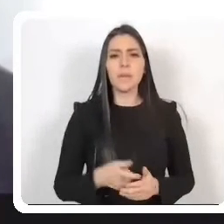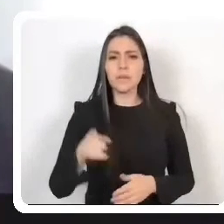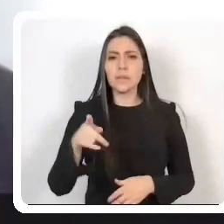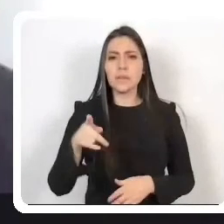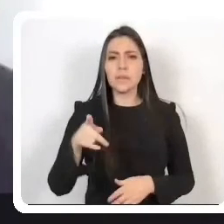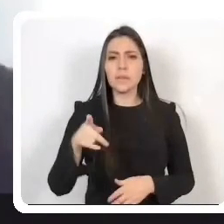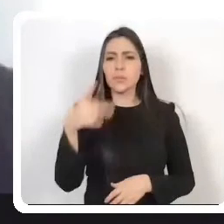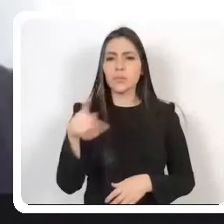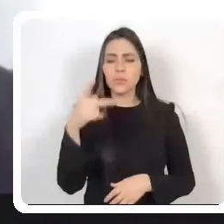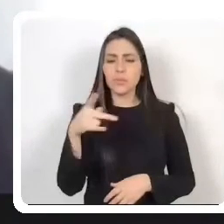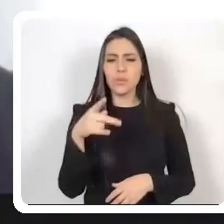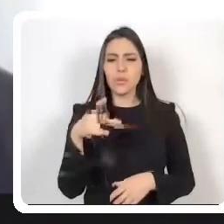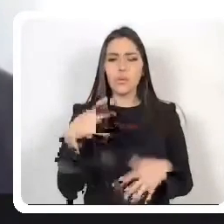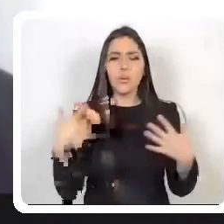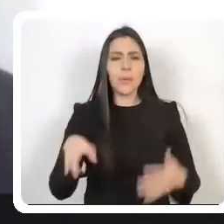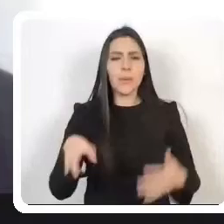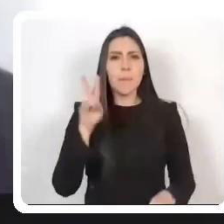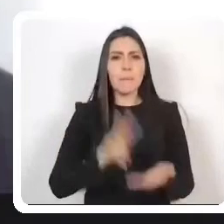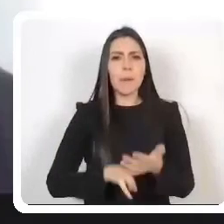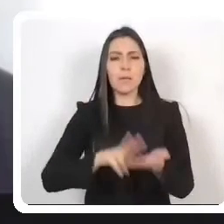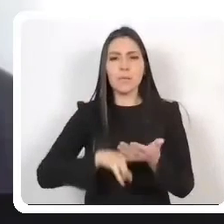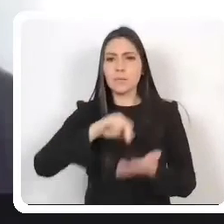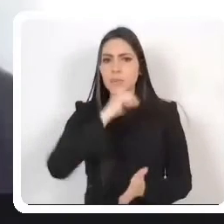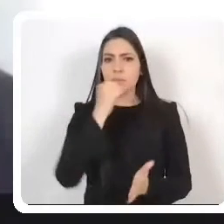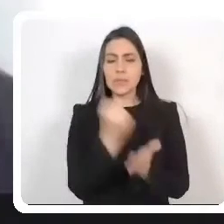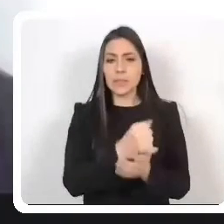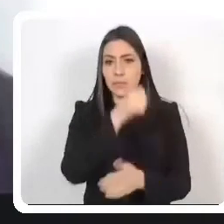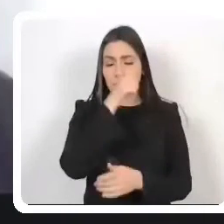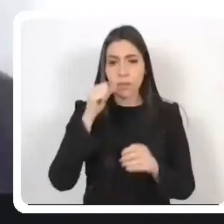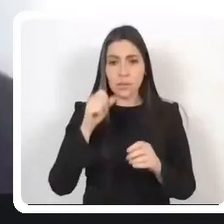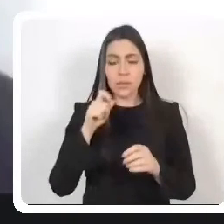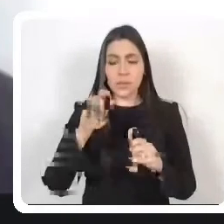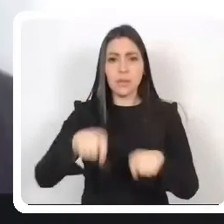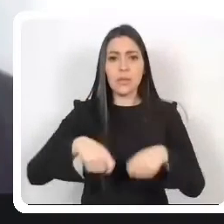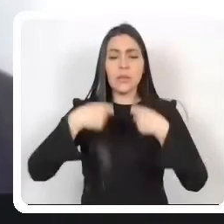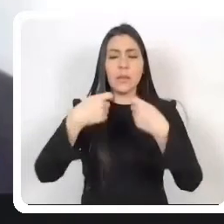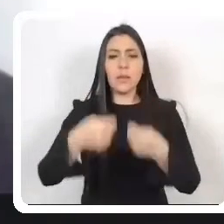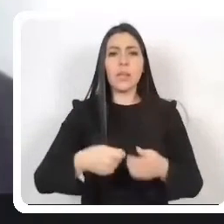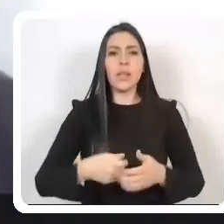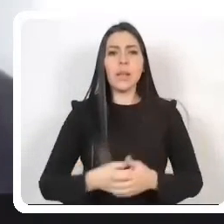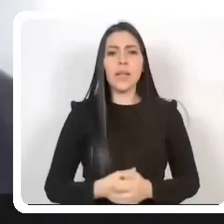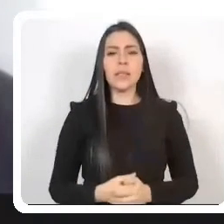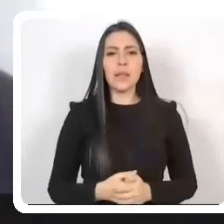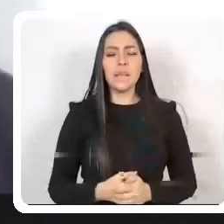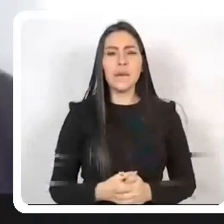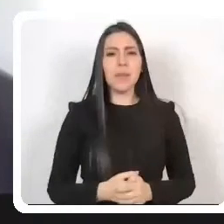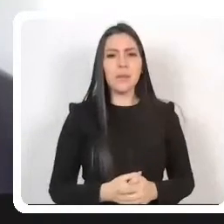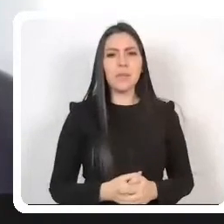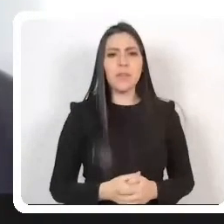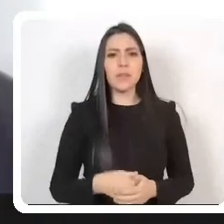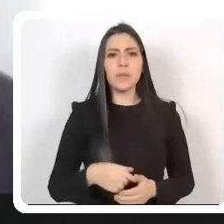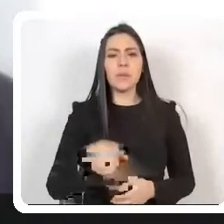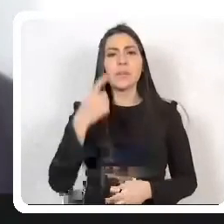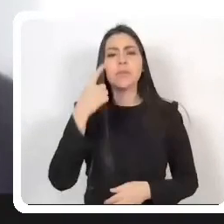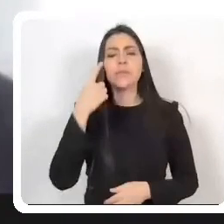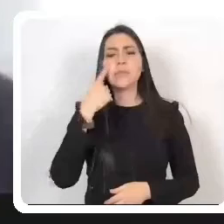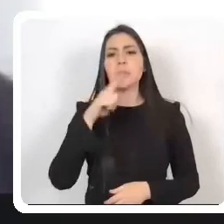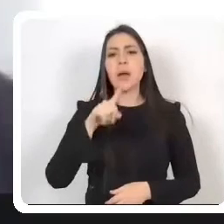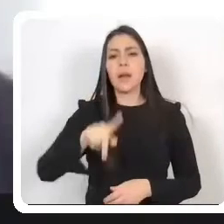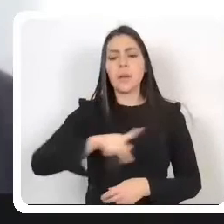el benemérito de las Américas ha sido y será el artífice para crear una mejor